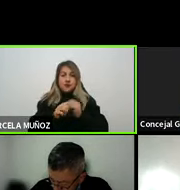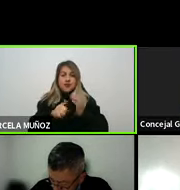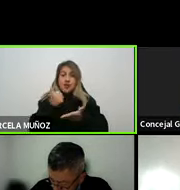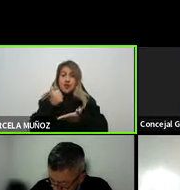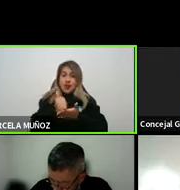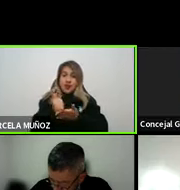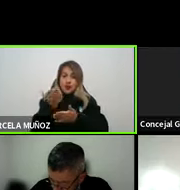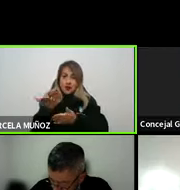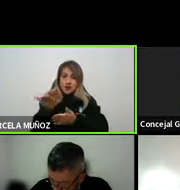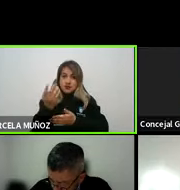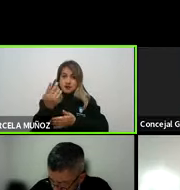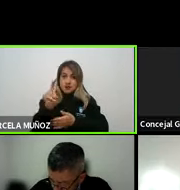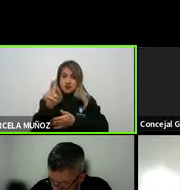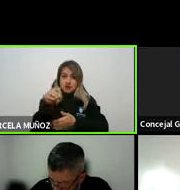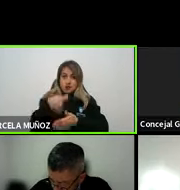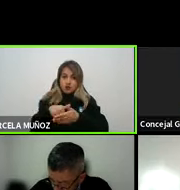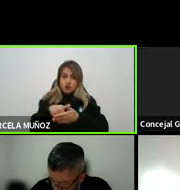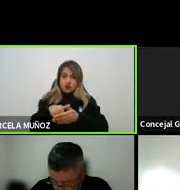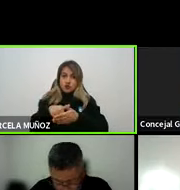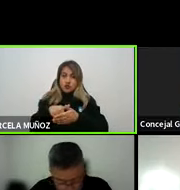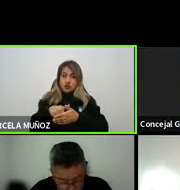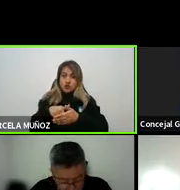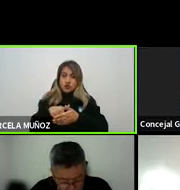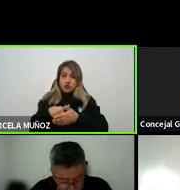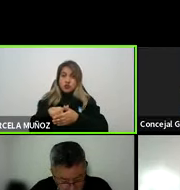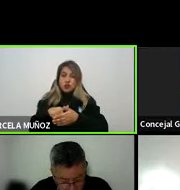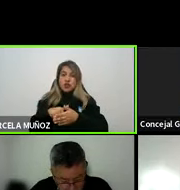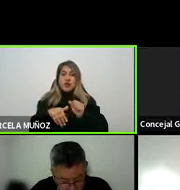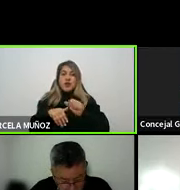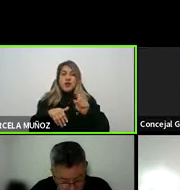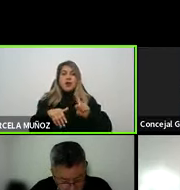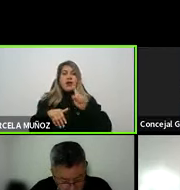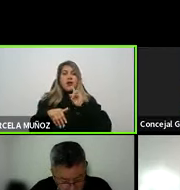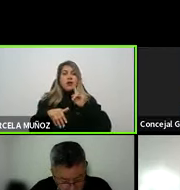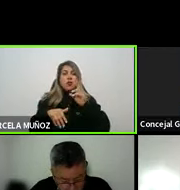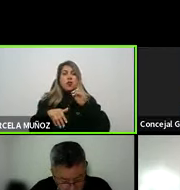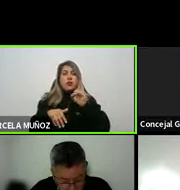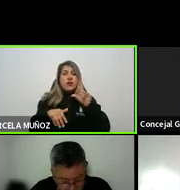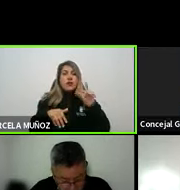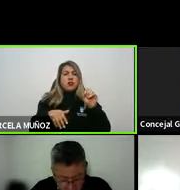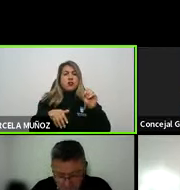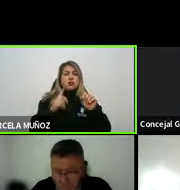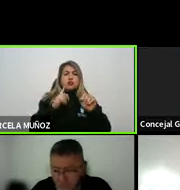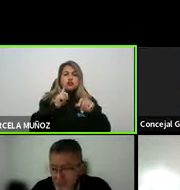alcaldesa, su votación. ¿Está el concejal Miguel Astudillo?